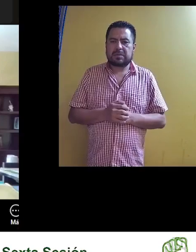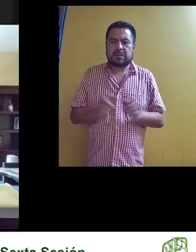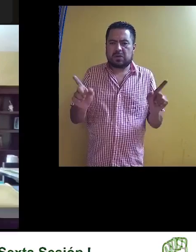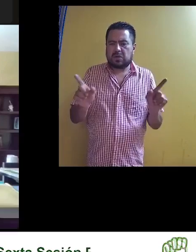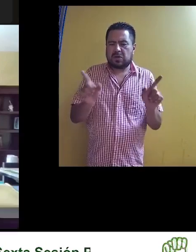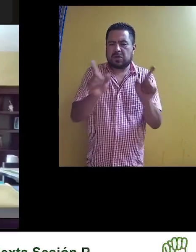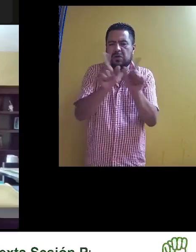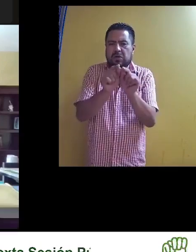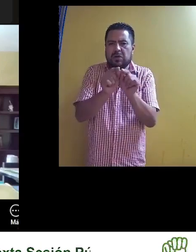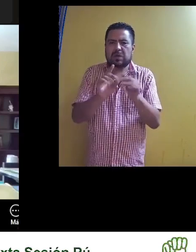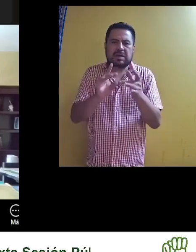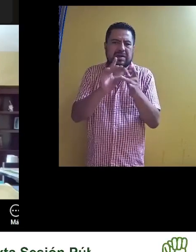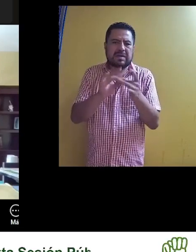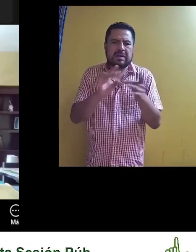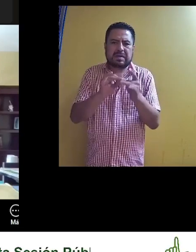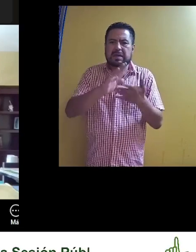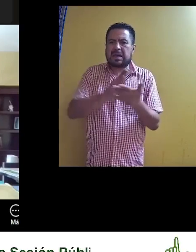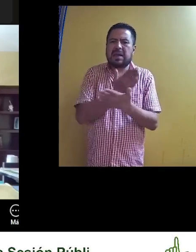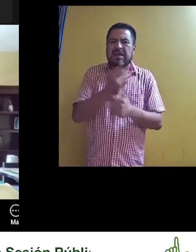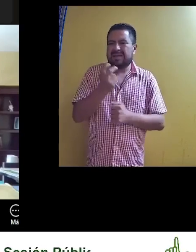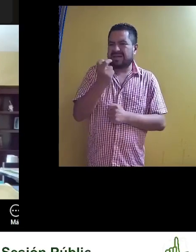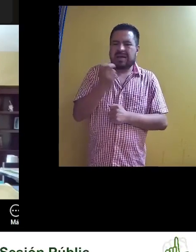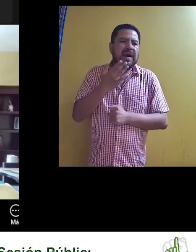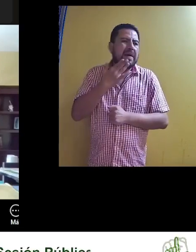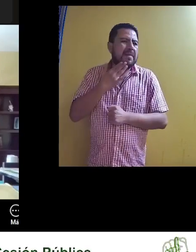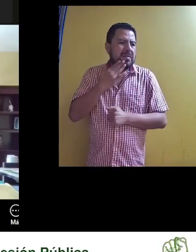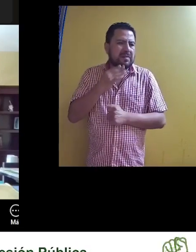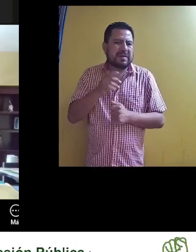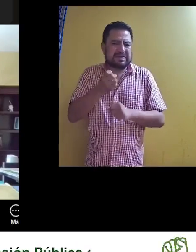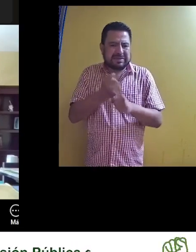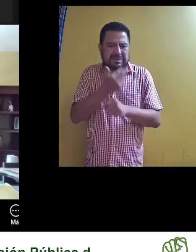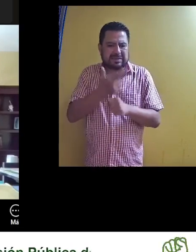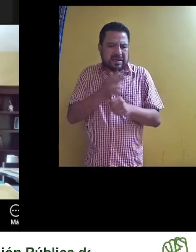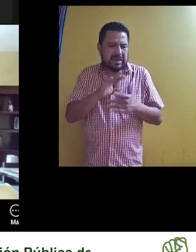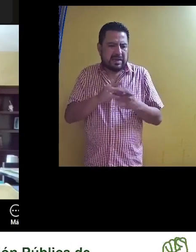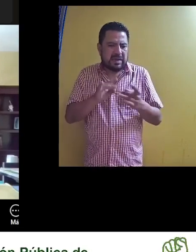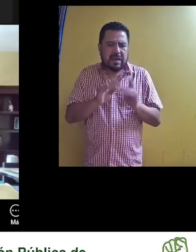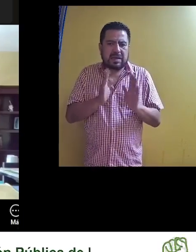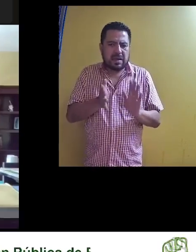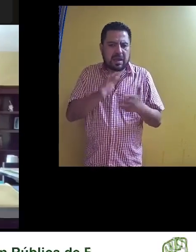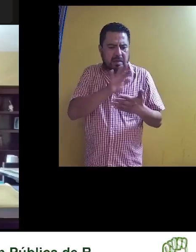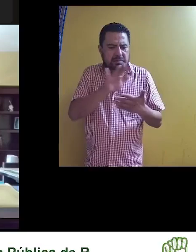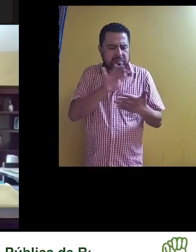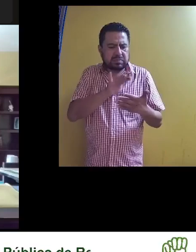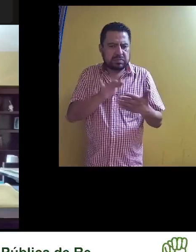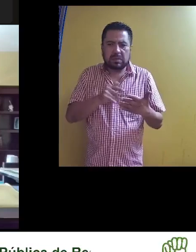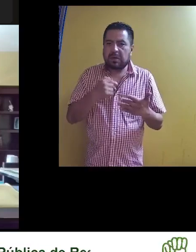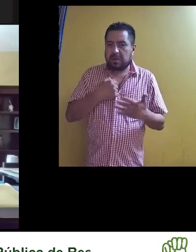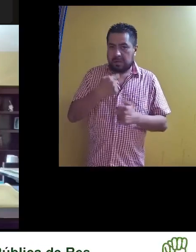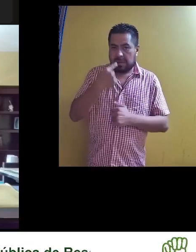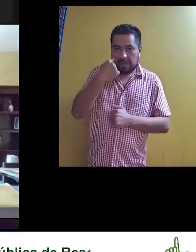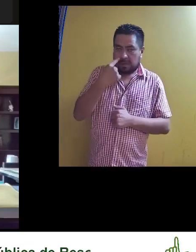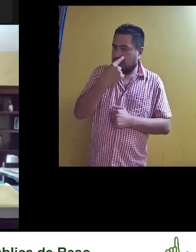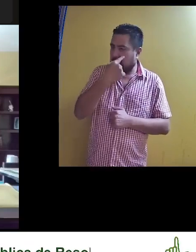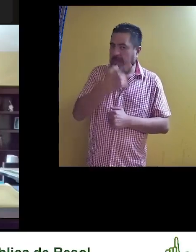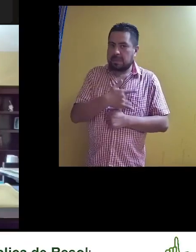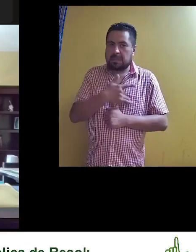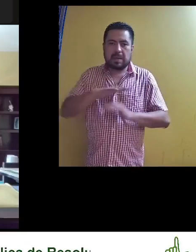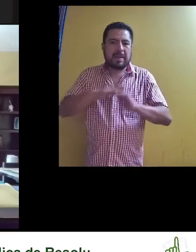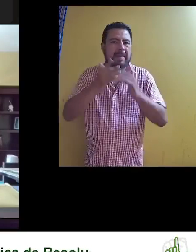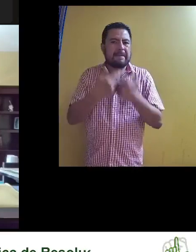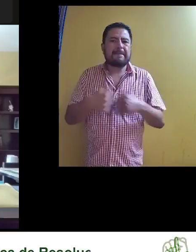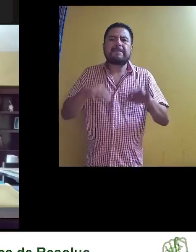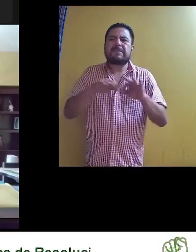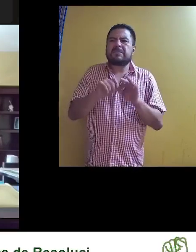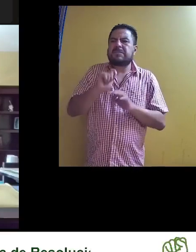Solo para señalar que además de la cuenta que amablemente nos dio el secretario general, considero relevante mencionar